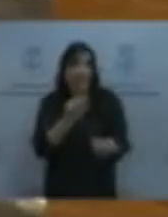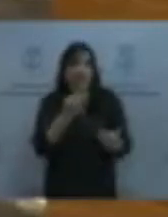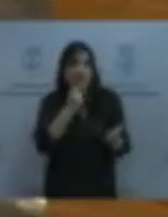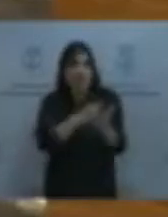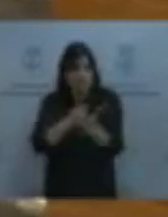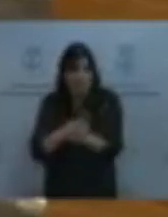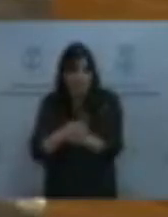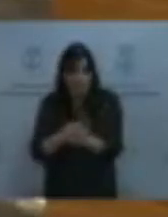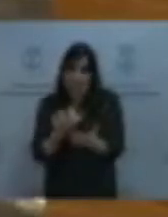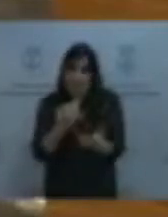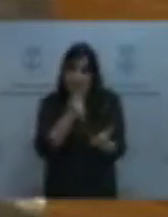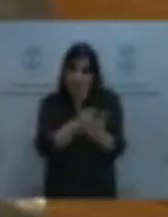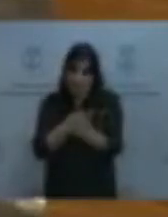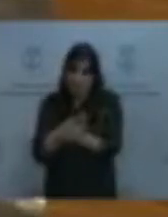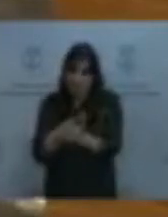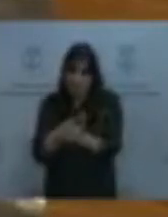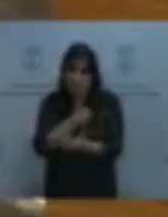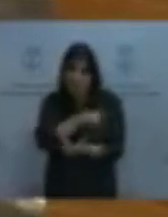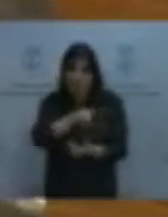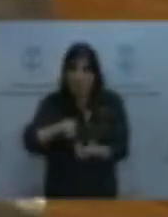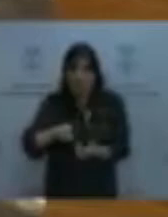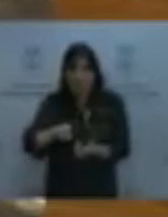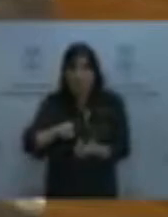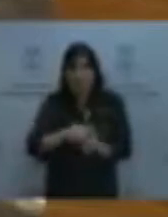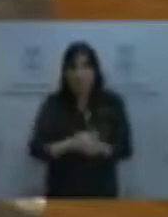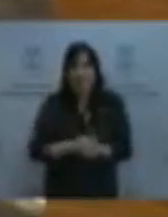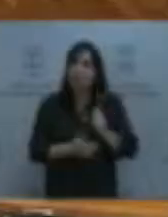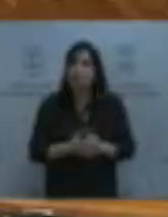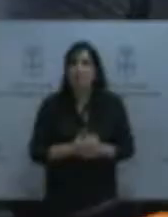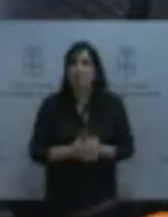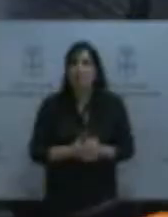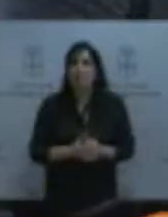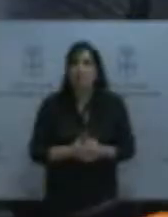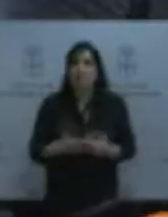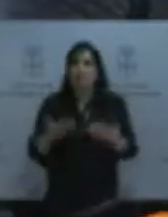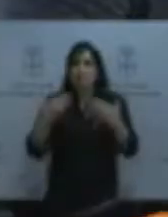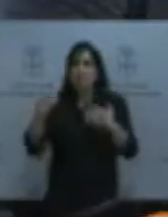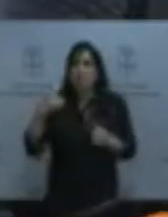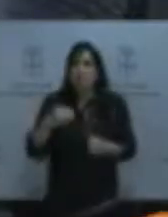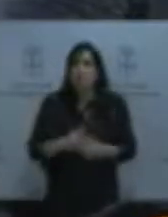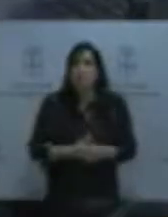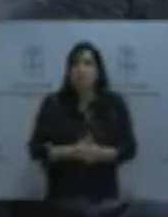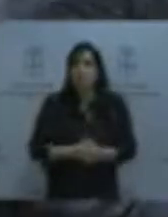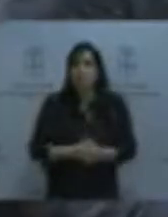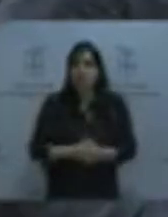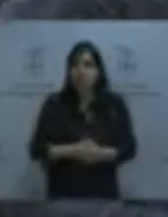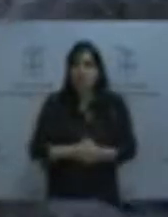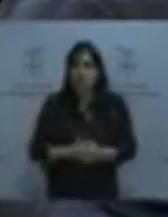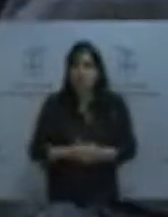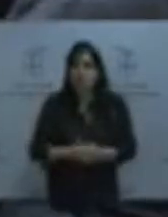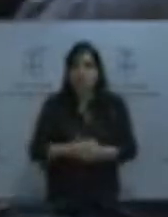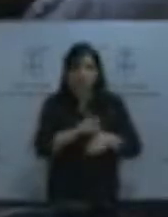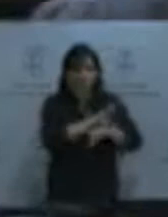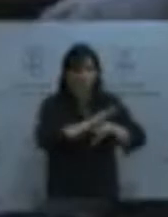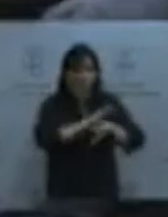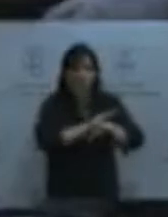mensual por parte de HITPA de este servicio que estaba en controversia. Consejera, a finales de 2016 Podemos